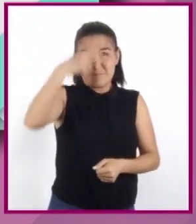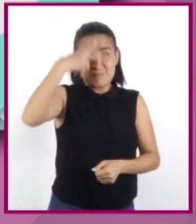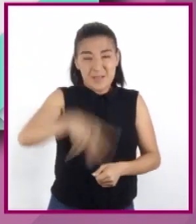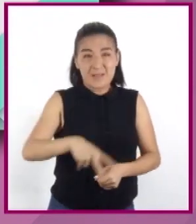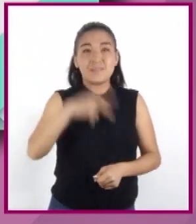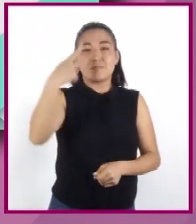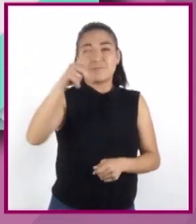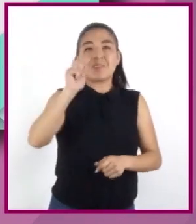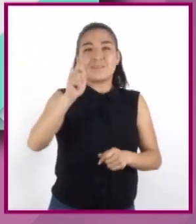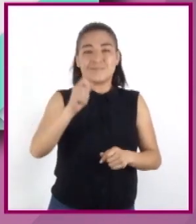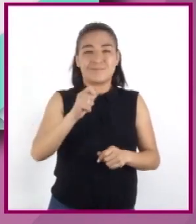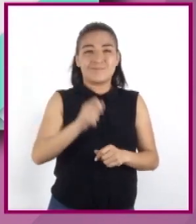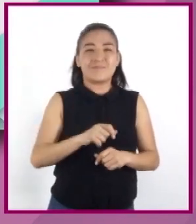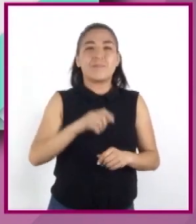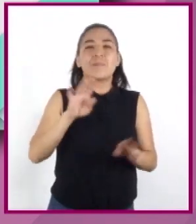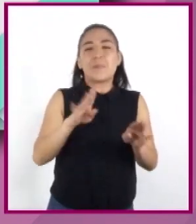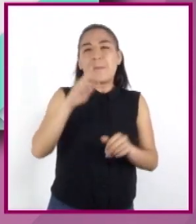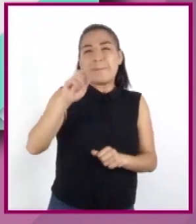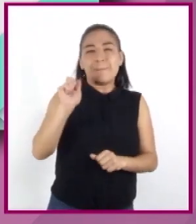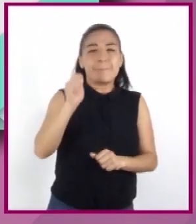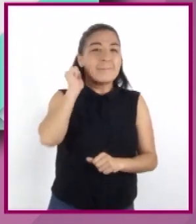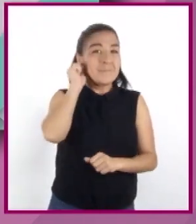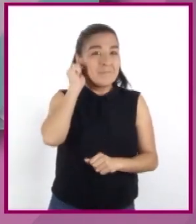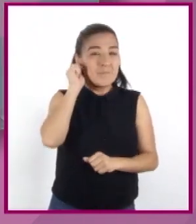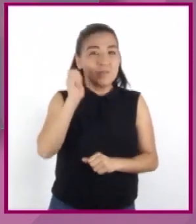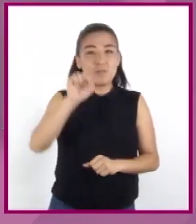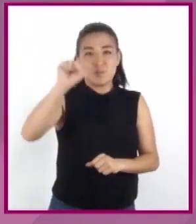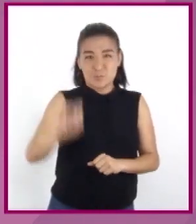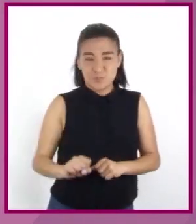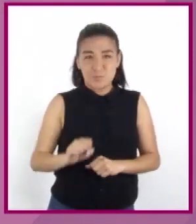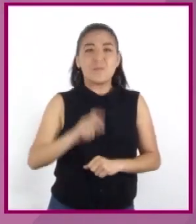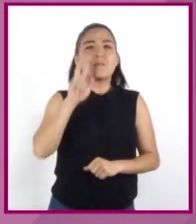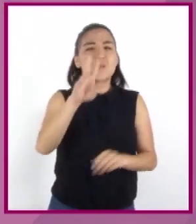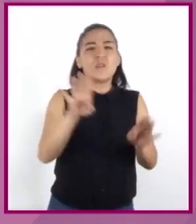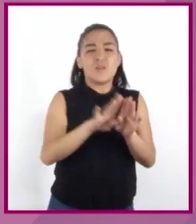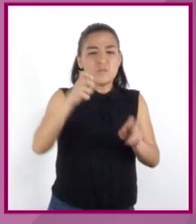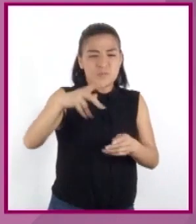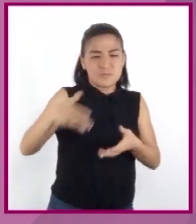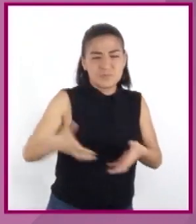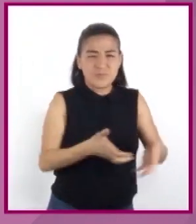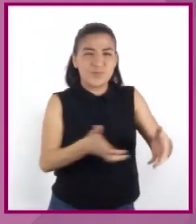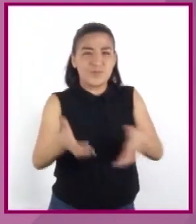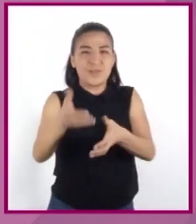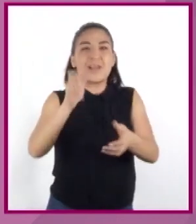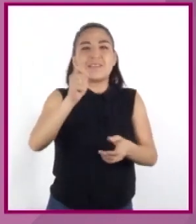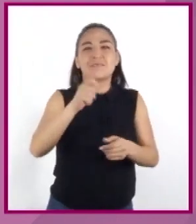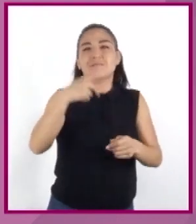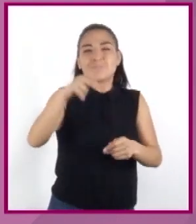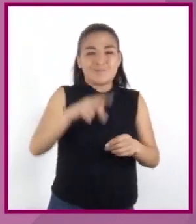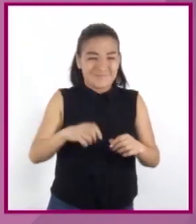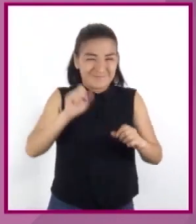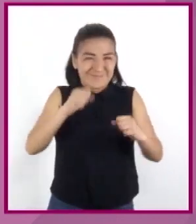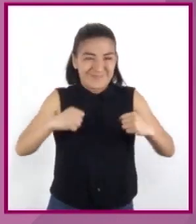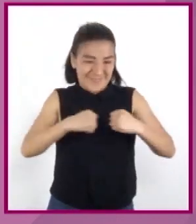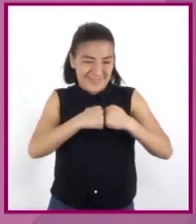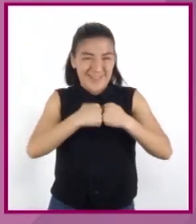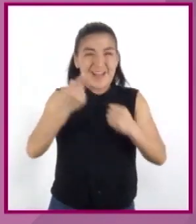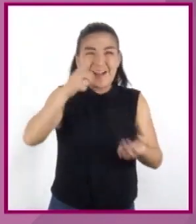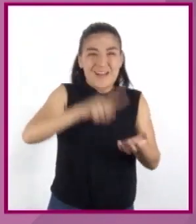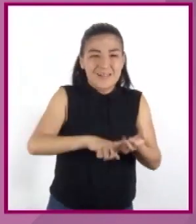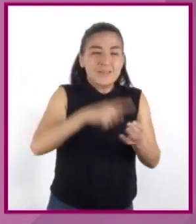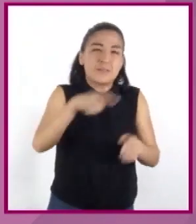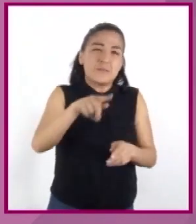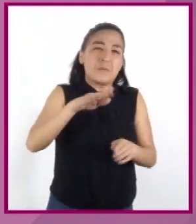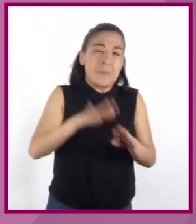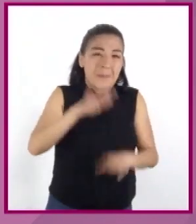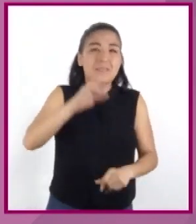Baja California Sur? Este tramo forma parte de la carretera transpeninsular de Baja California y abarca mayormente